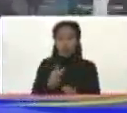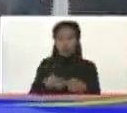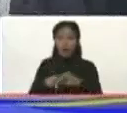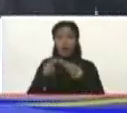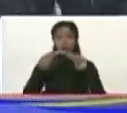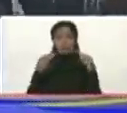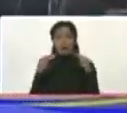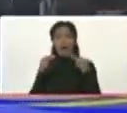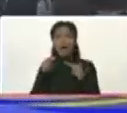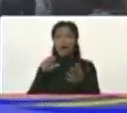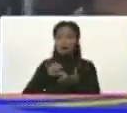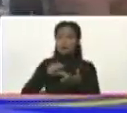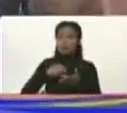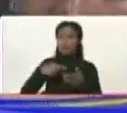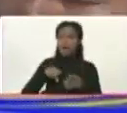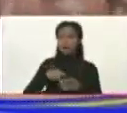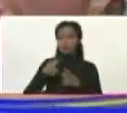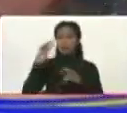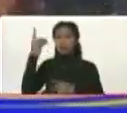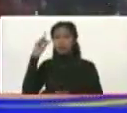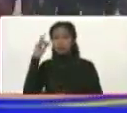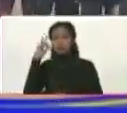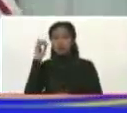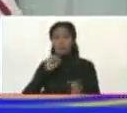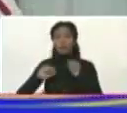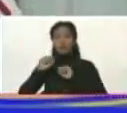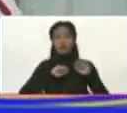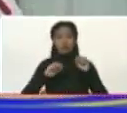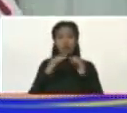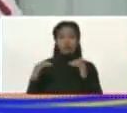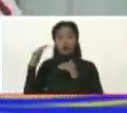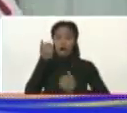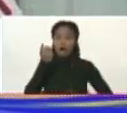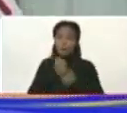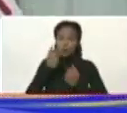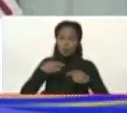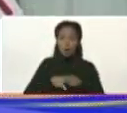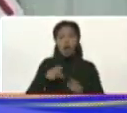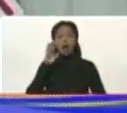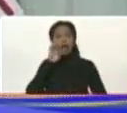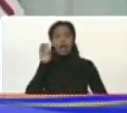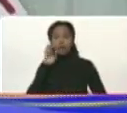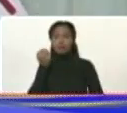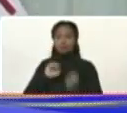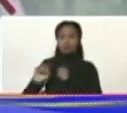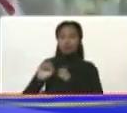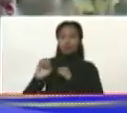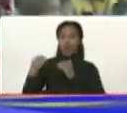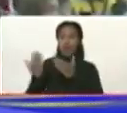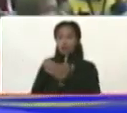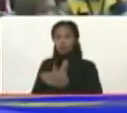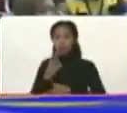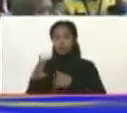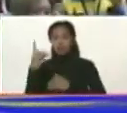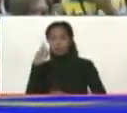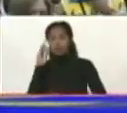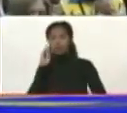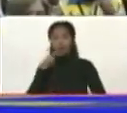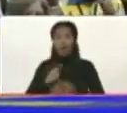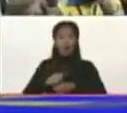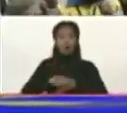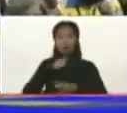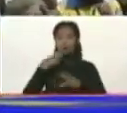los movimientos sociales del Alto y La Paz en apoyo a Evo Morales y contra el golpe de Estado, a esta hora que estamos